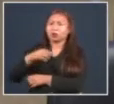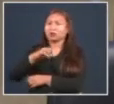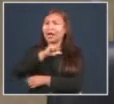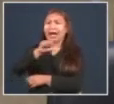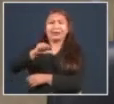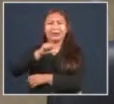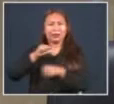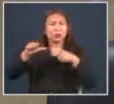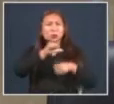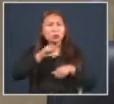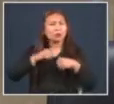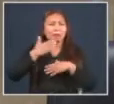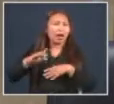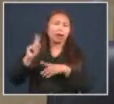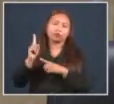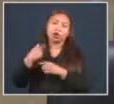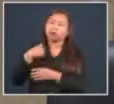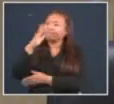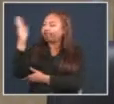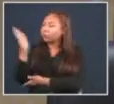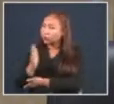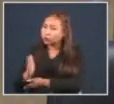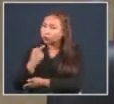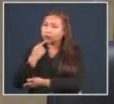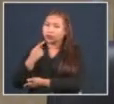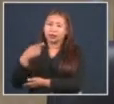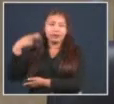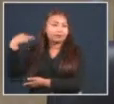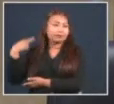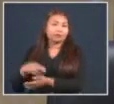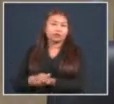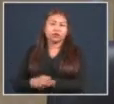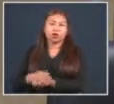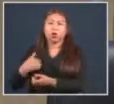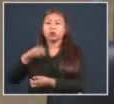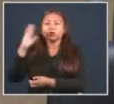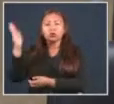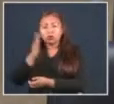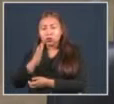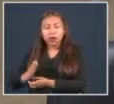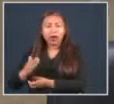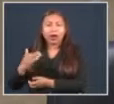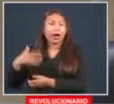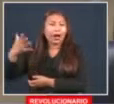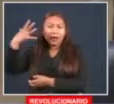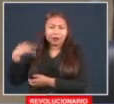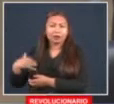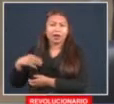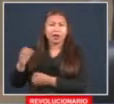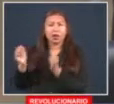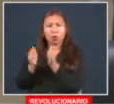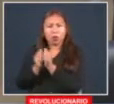pero nunca en la historia he tenido un problema con una dama en la ciudad de Colón. En mi